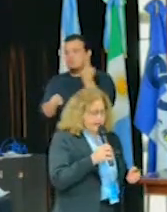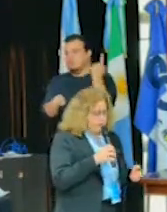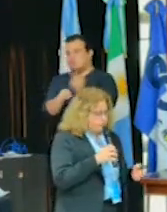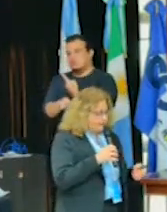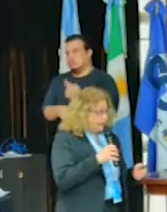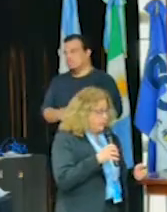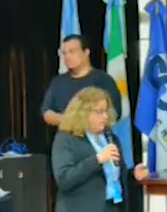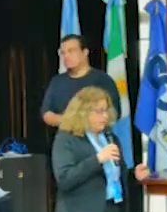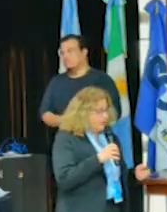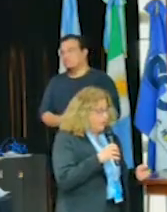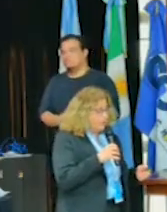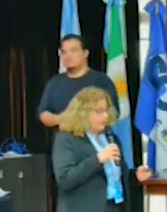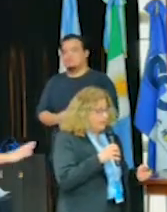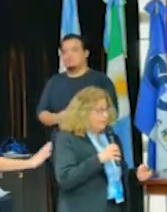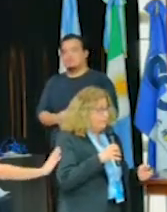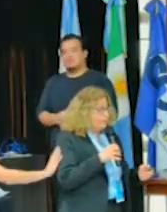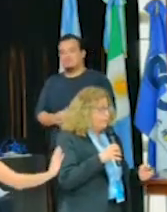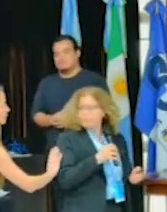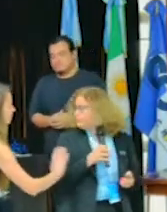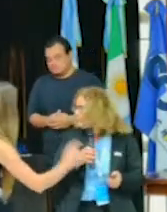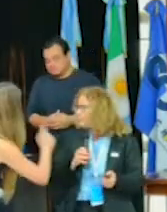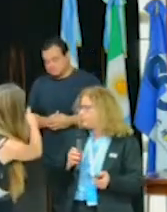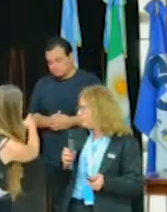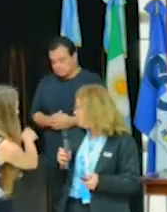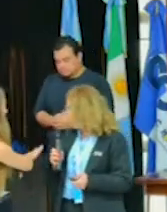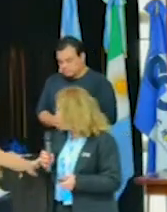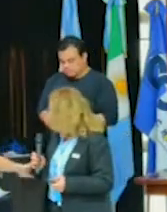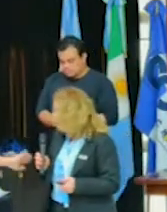tiene, porque sería una medicina incompleta.